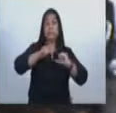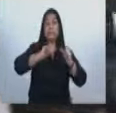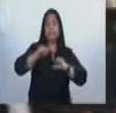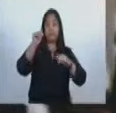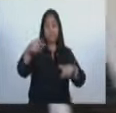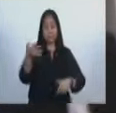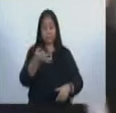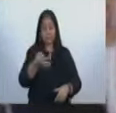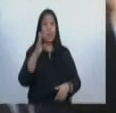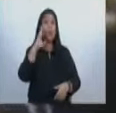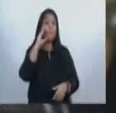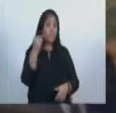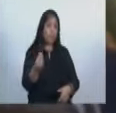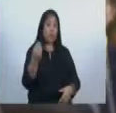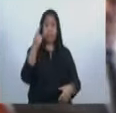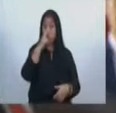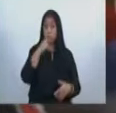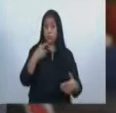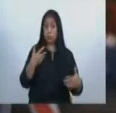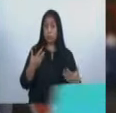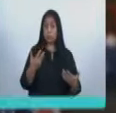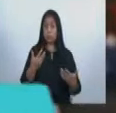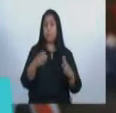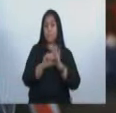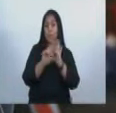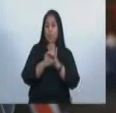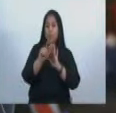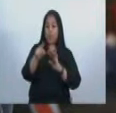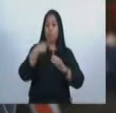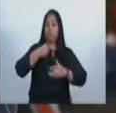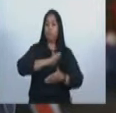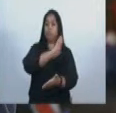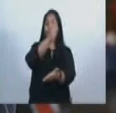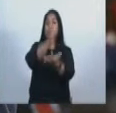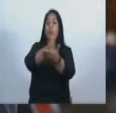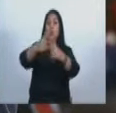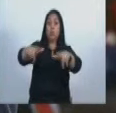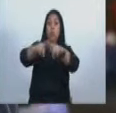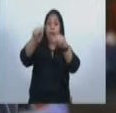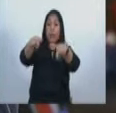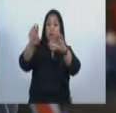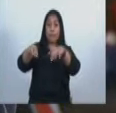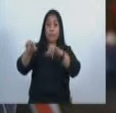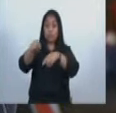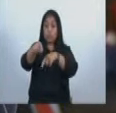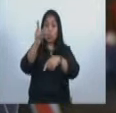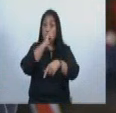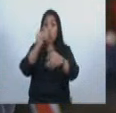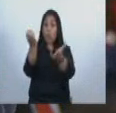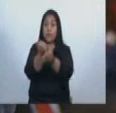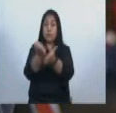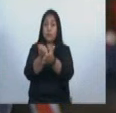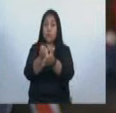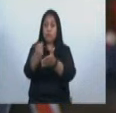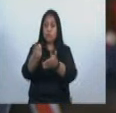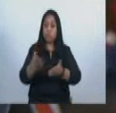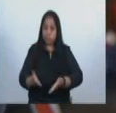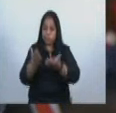calidad porque si no logras llevar la escuela hasta donde está la gente y no logras